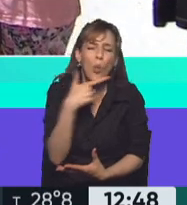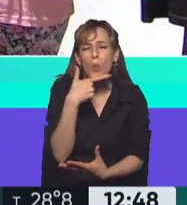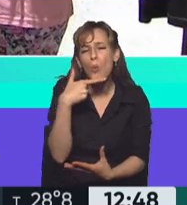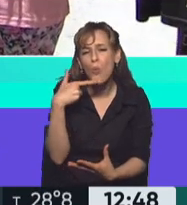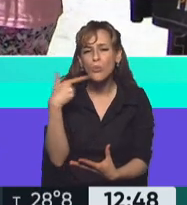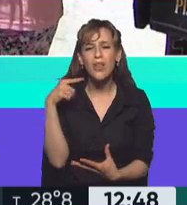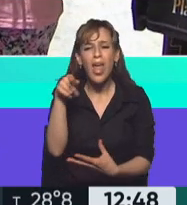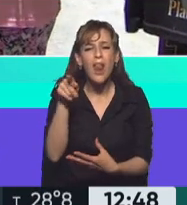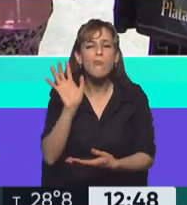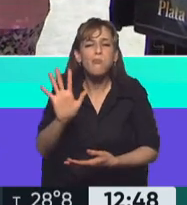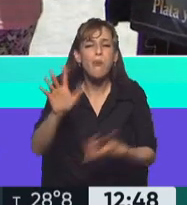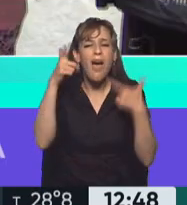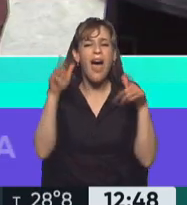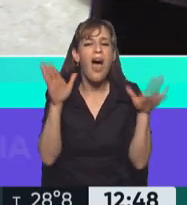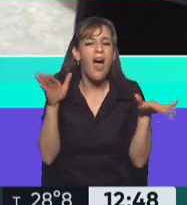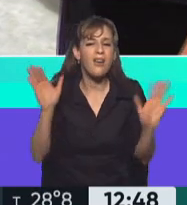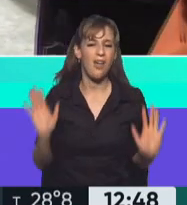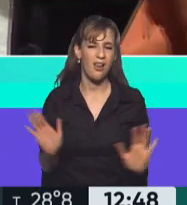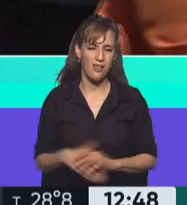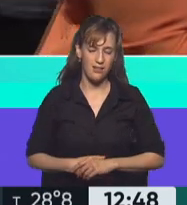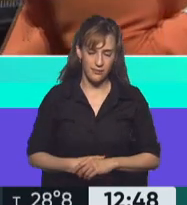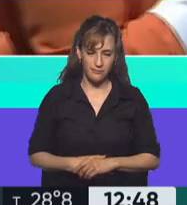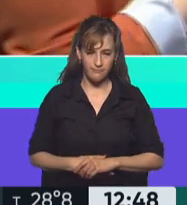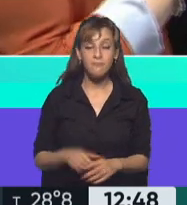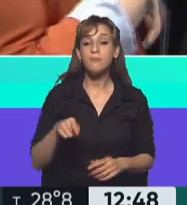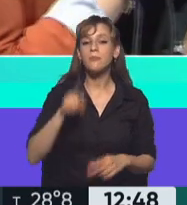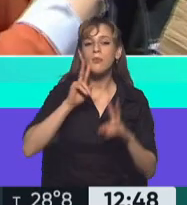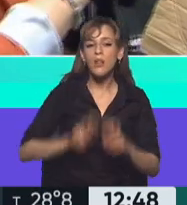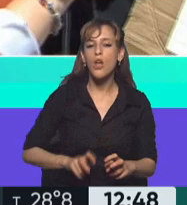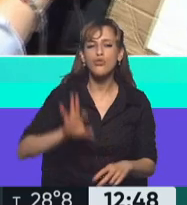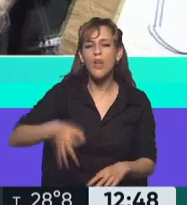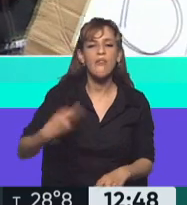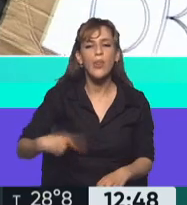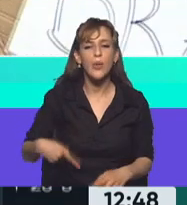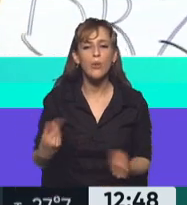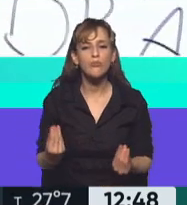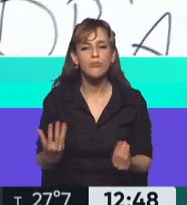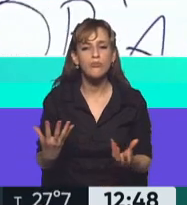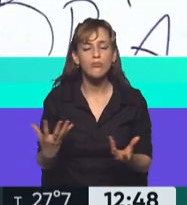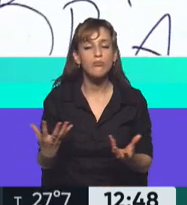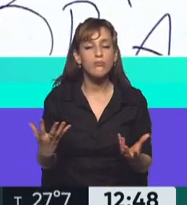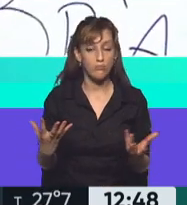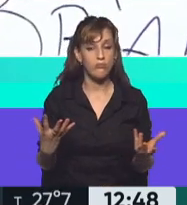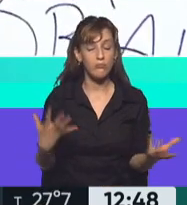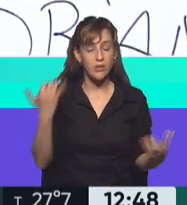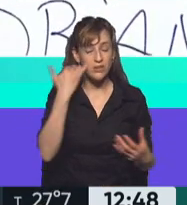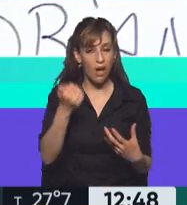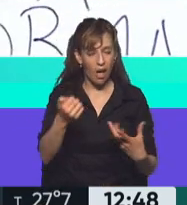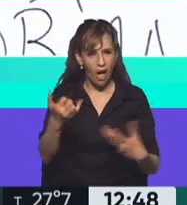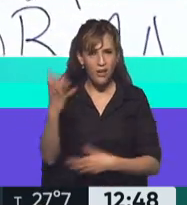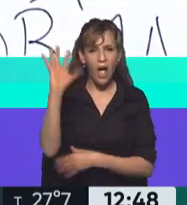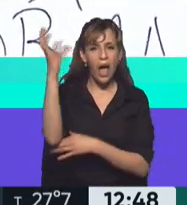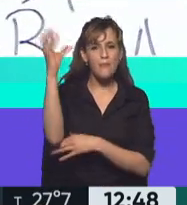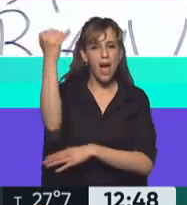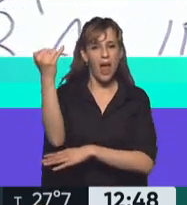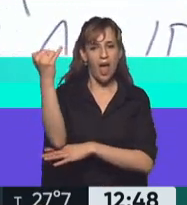un angelito, él no, nada. ¿Y qué saben de la investigación? Esta persona ya está identificada, como decíamos, aparte un domo de una cámara de seguridad lo toma en el